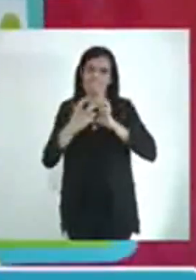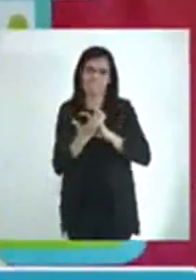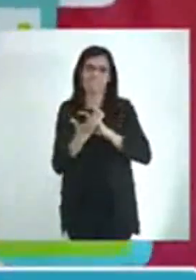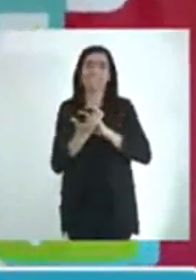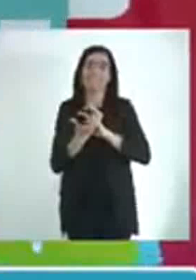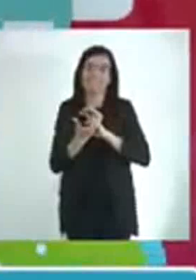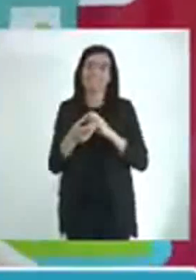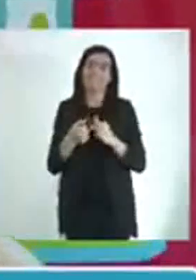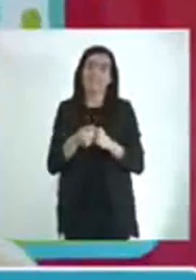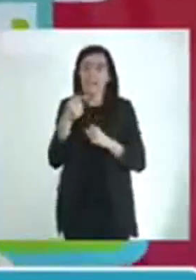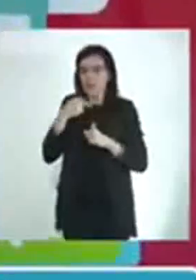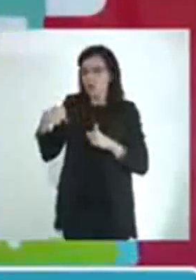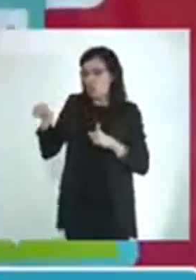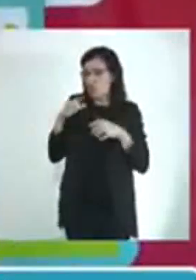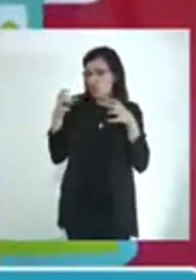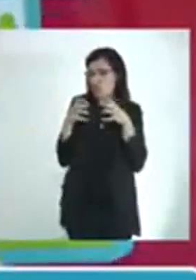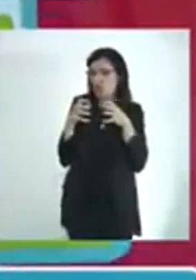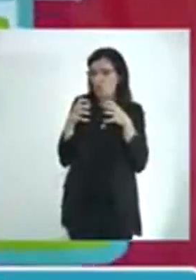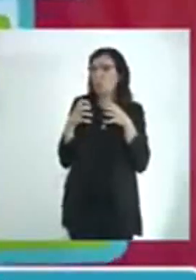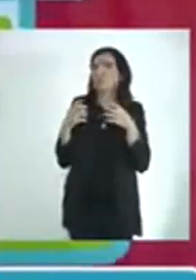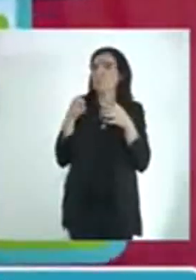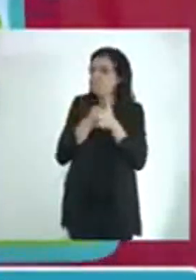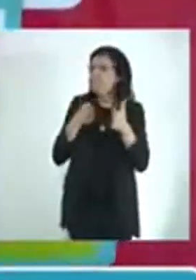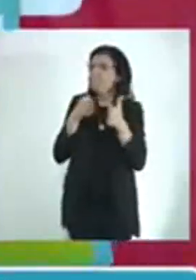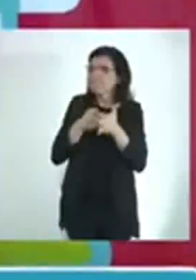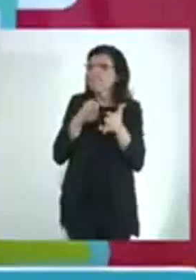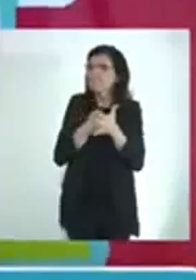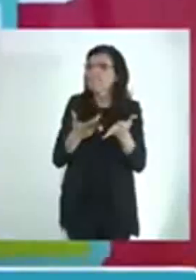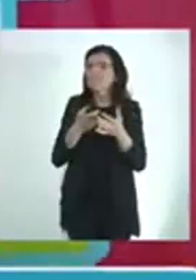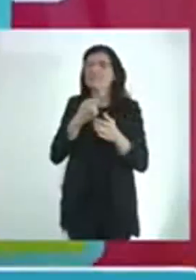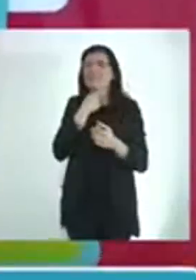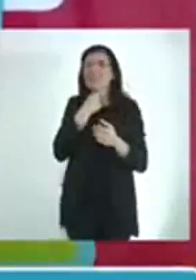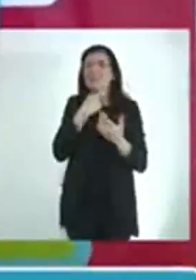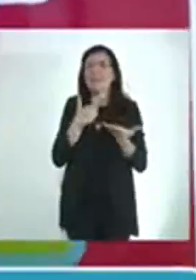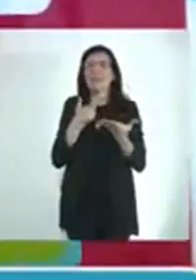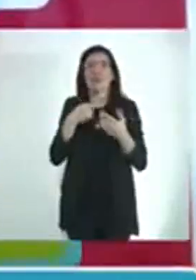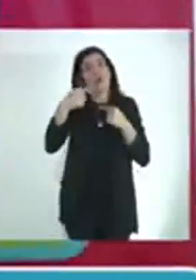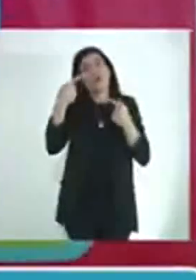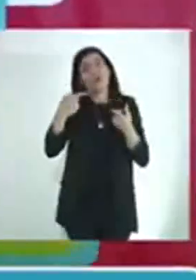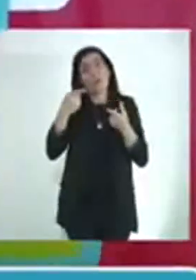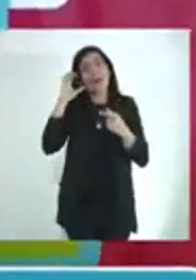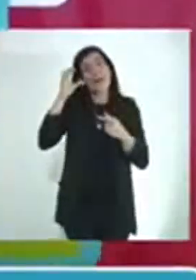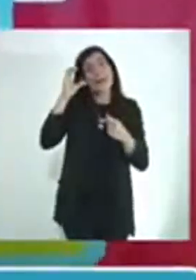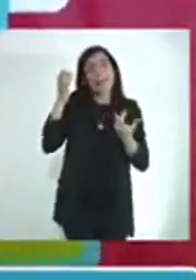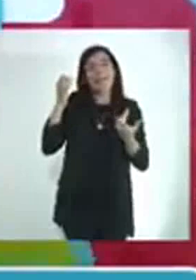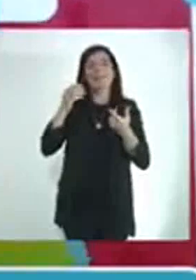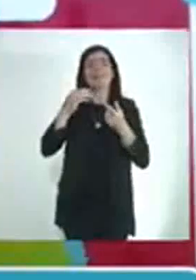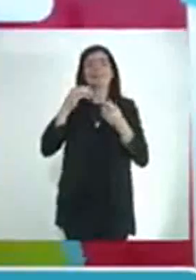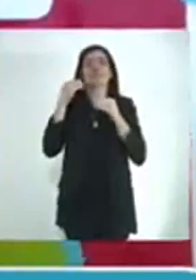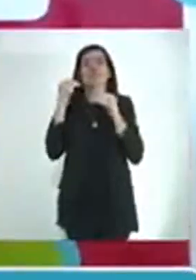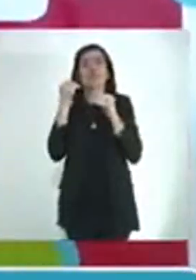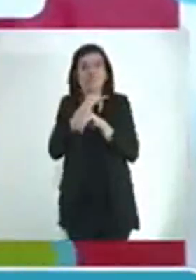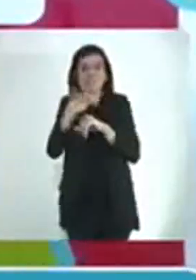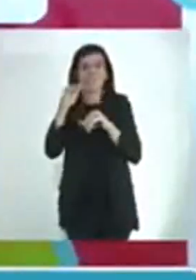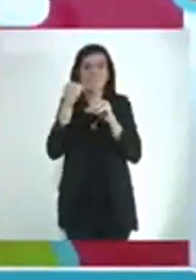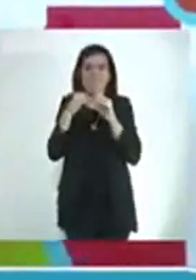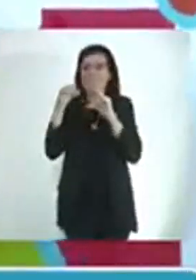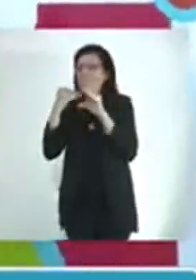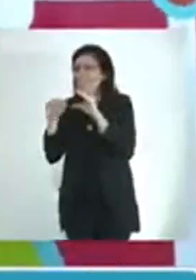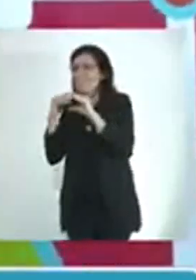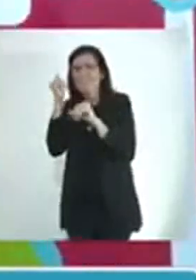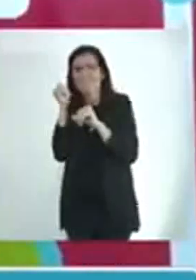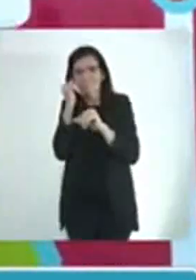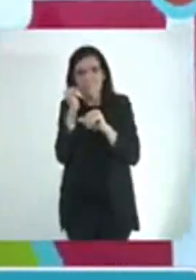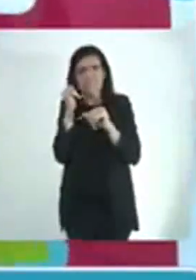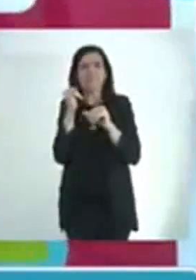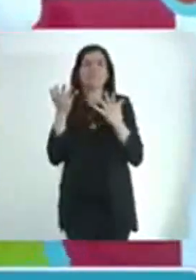con mucha dedicación, mucho esfuerzo, y la verdad que estamos muy contentos que hoy no podemos recibir de manera presencial las escuelas, pero hemos llegado con nuestros